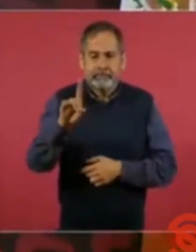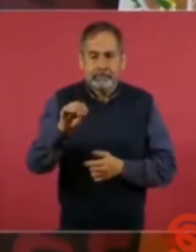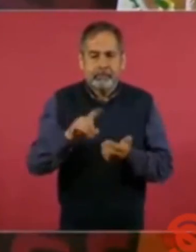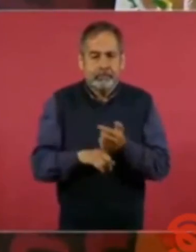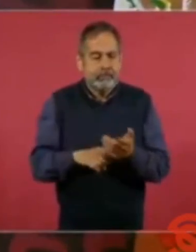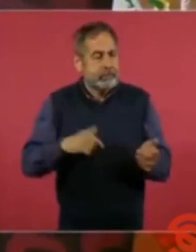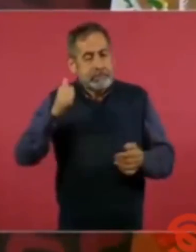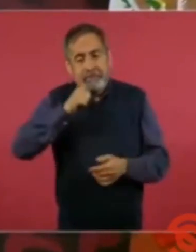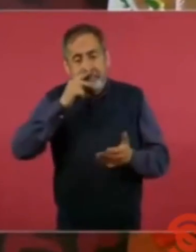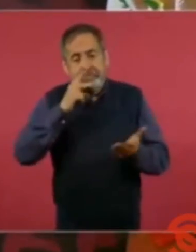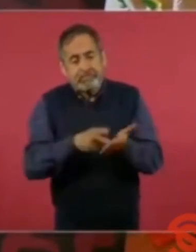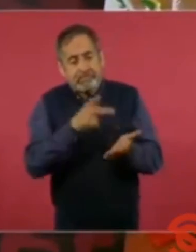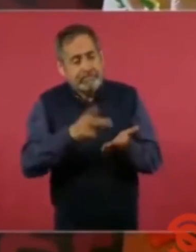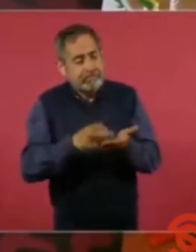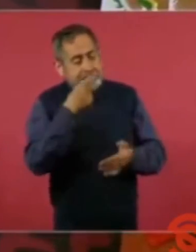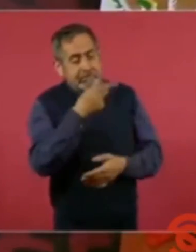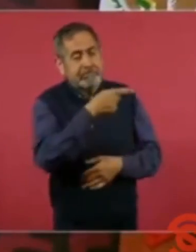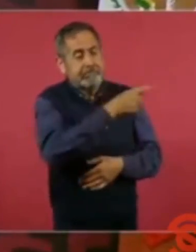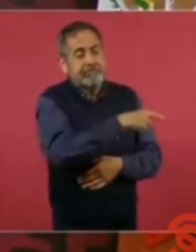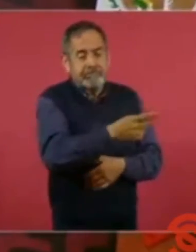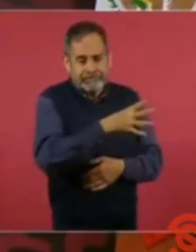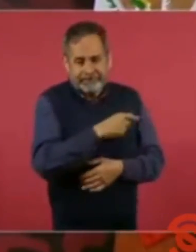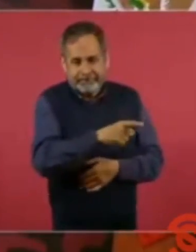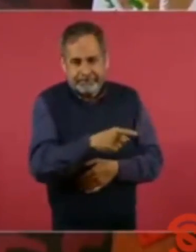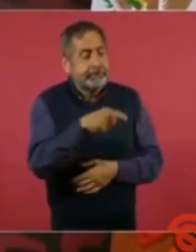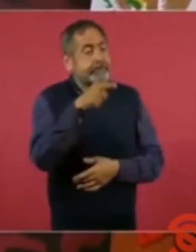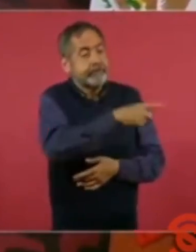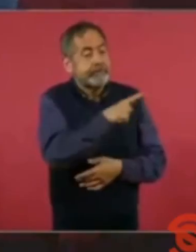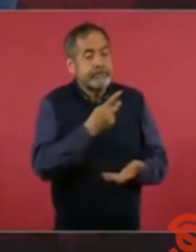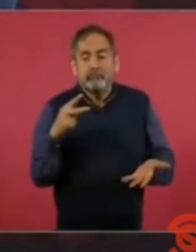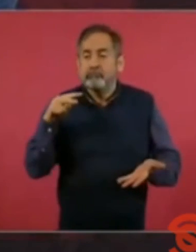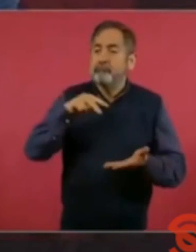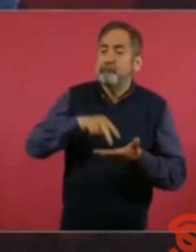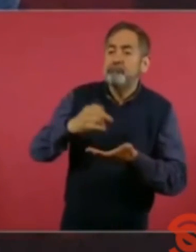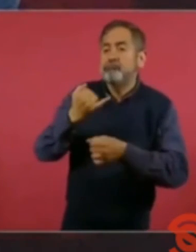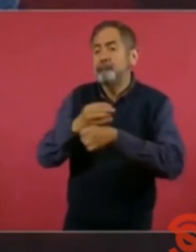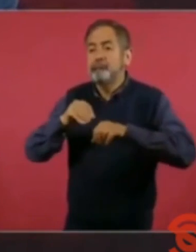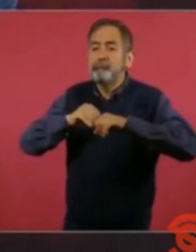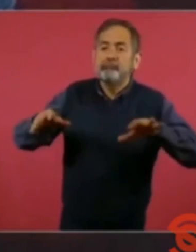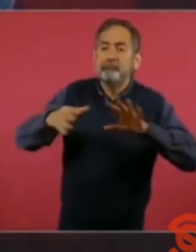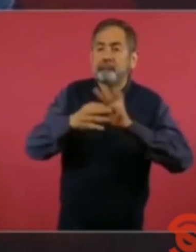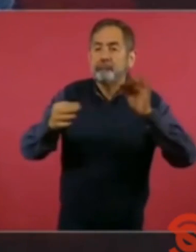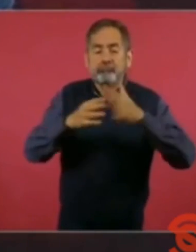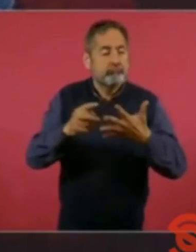Es muy importante tener capacidad para rectificar.